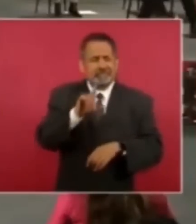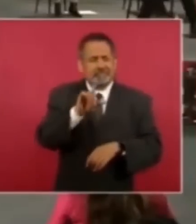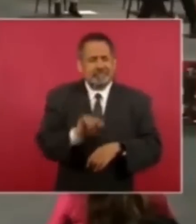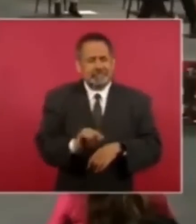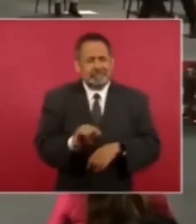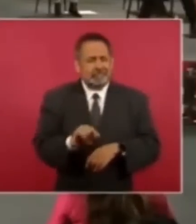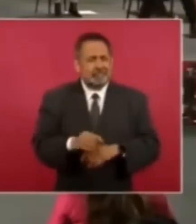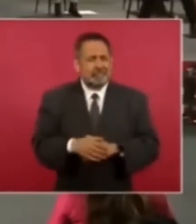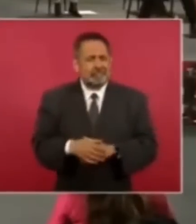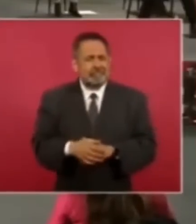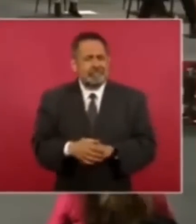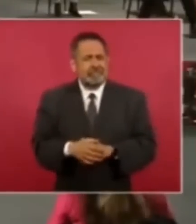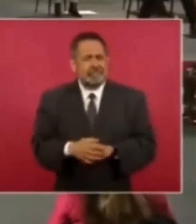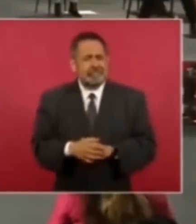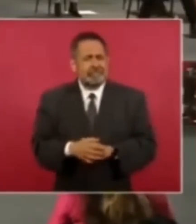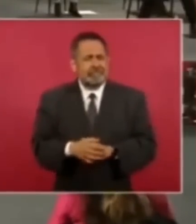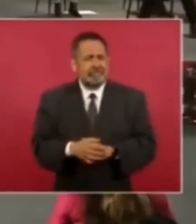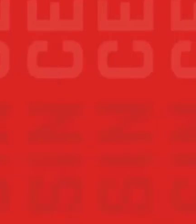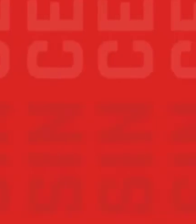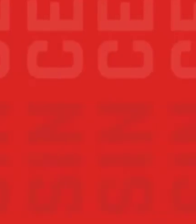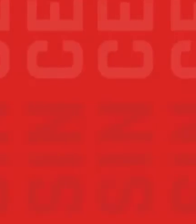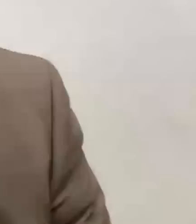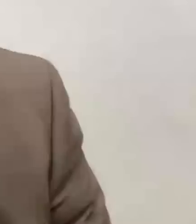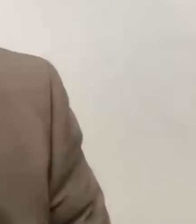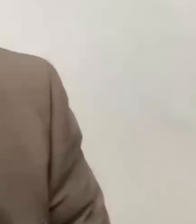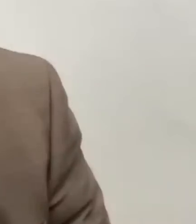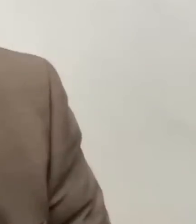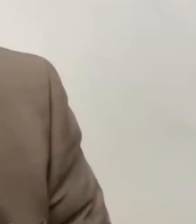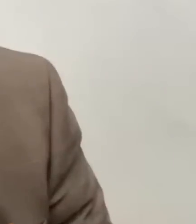Entonces esto no sucedía antes.